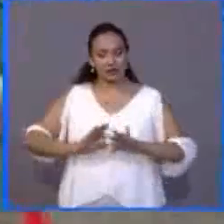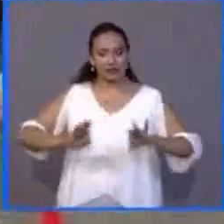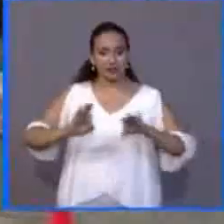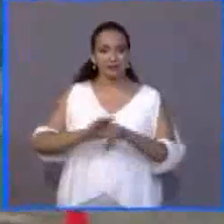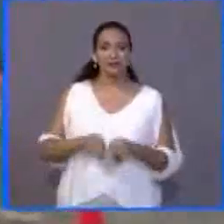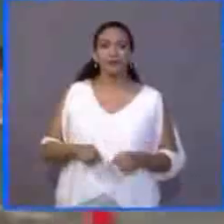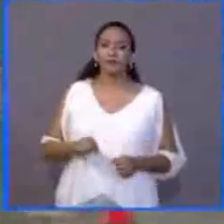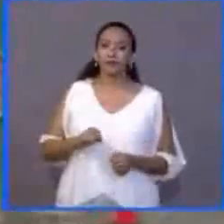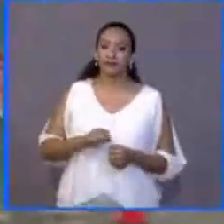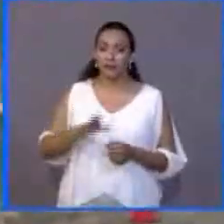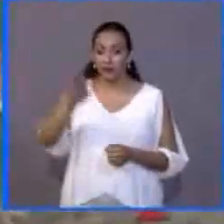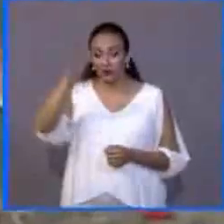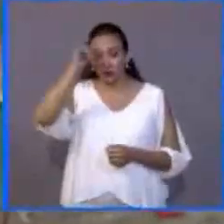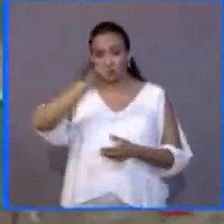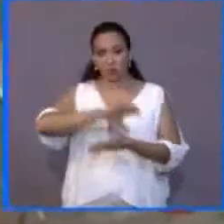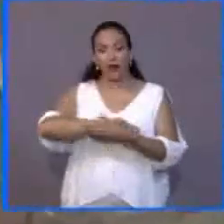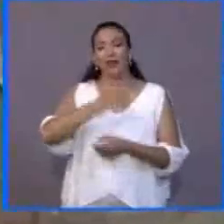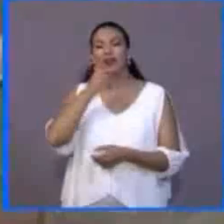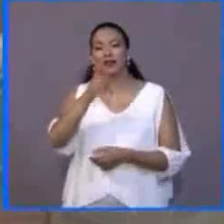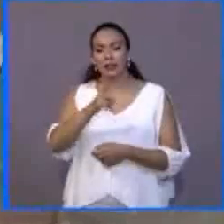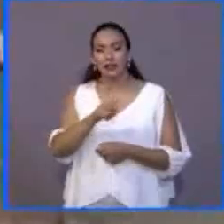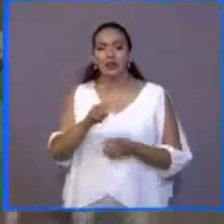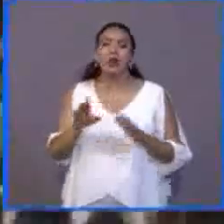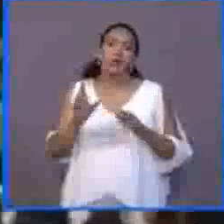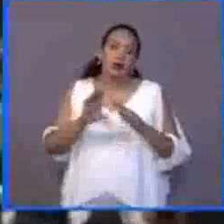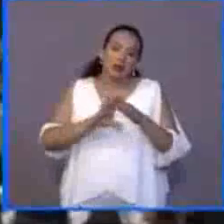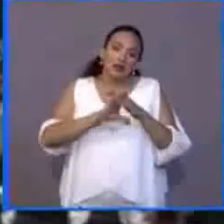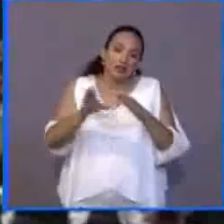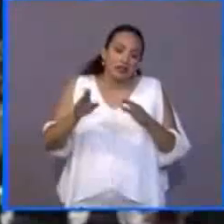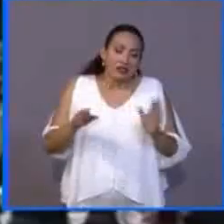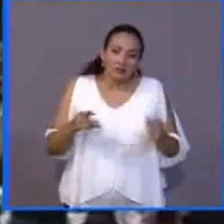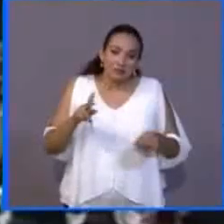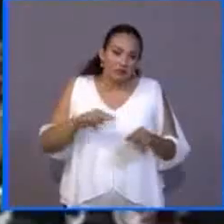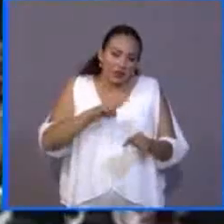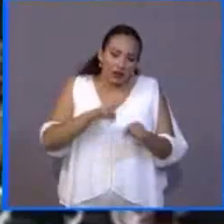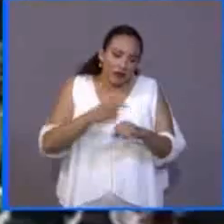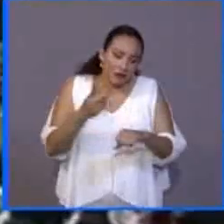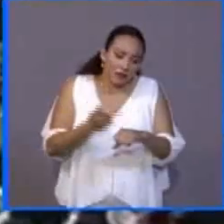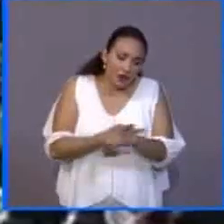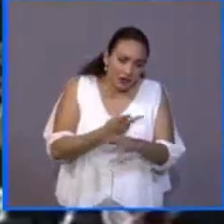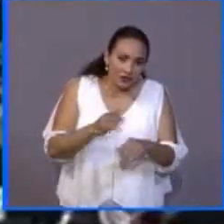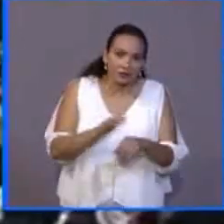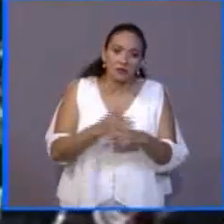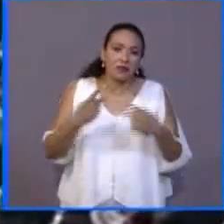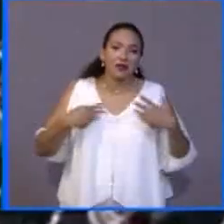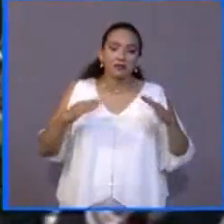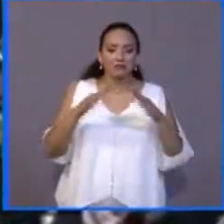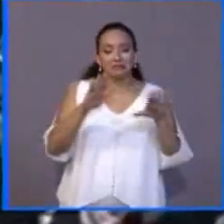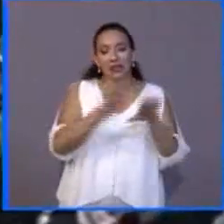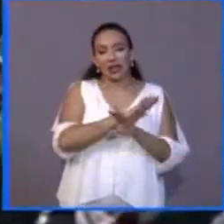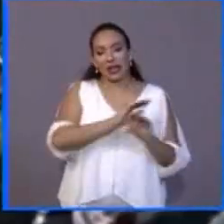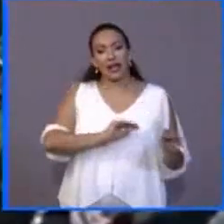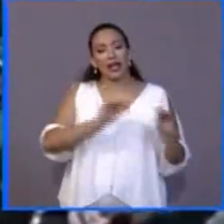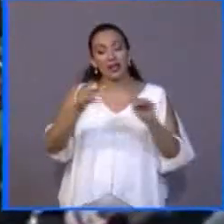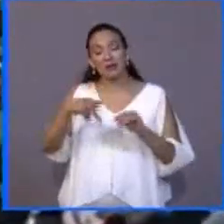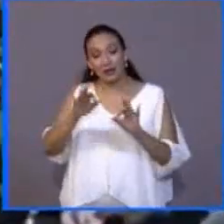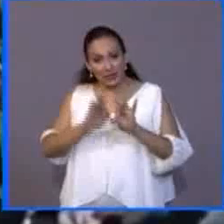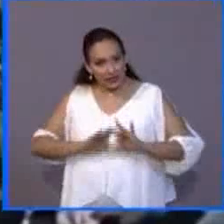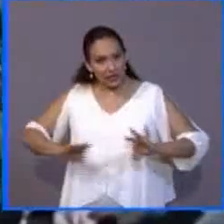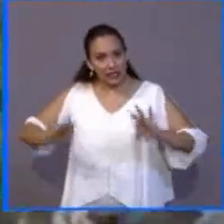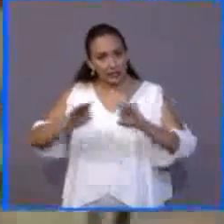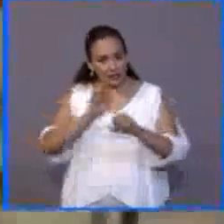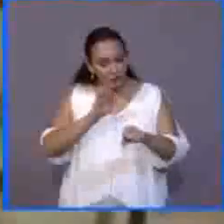El pacto reconoce a la migración como un tema de naturaleza transnacional y multidimensional que debe atender los factores que